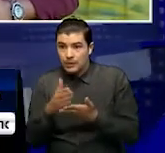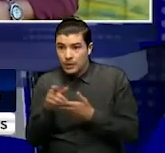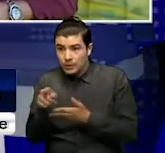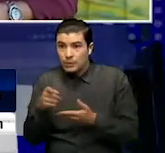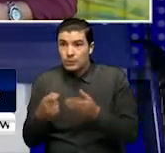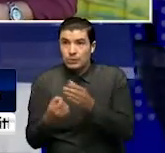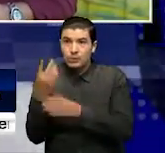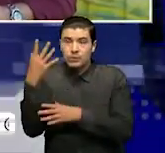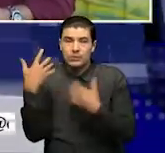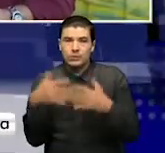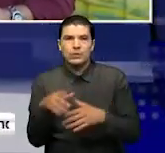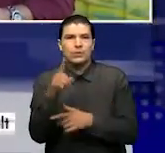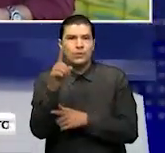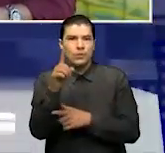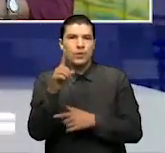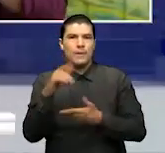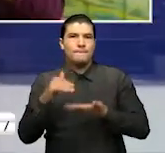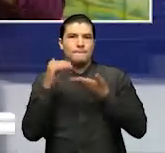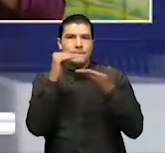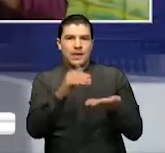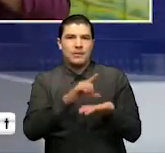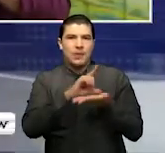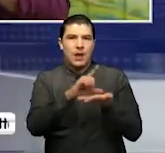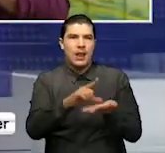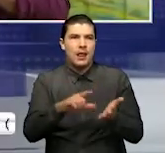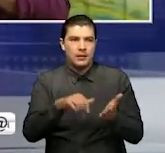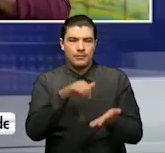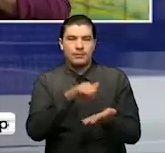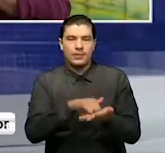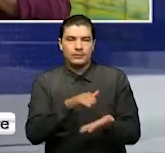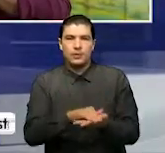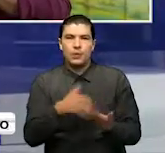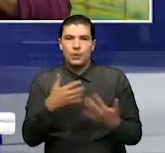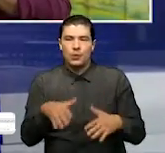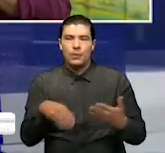compañero me despido desde la ciudad de cúcuta ustedes continúen con más información de este estudio muy buenas tardes